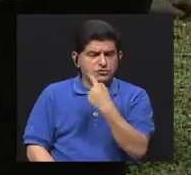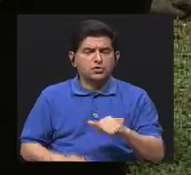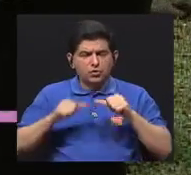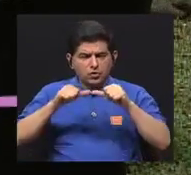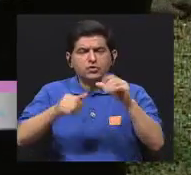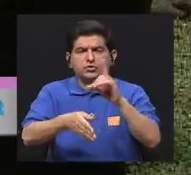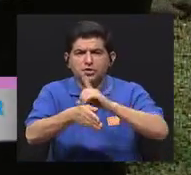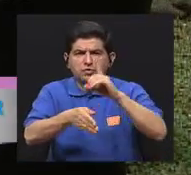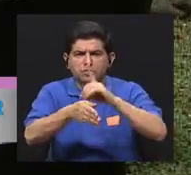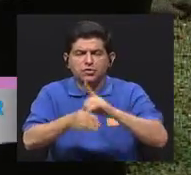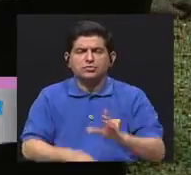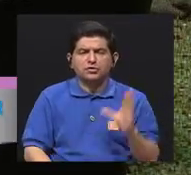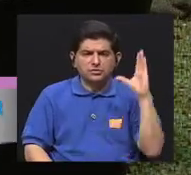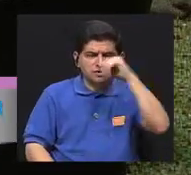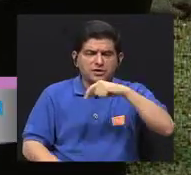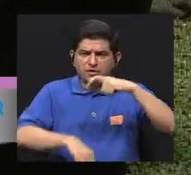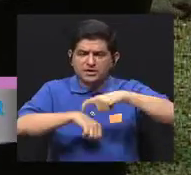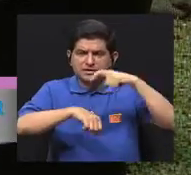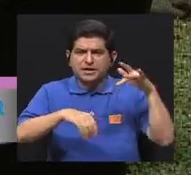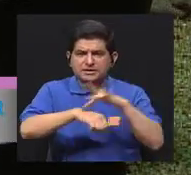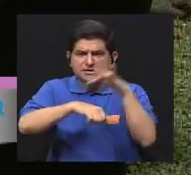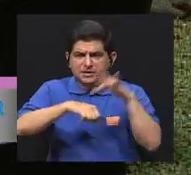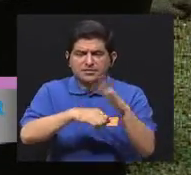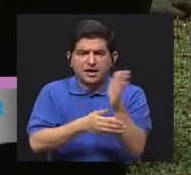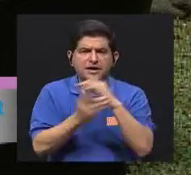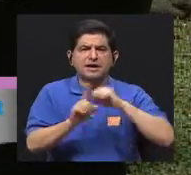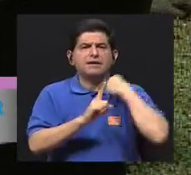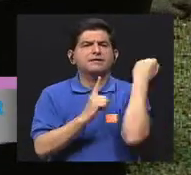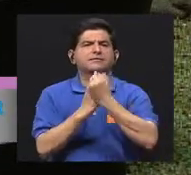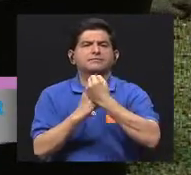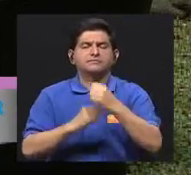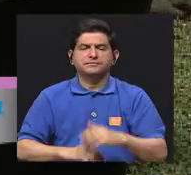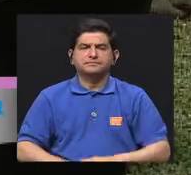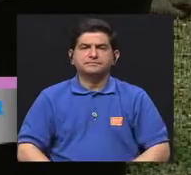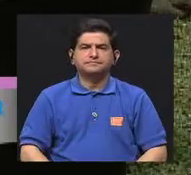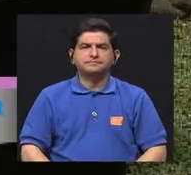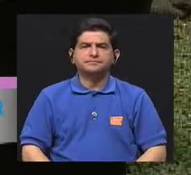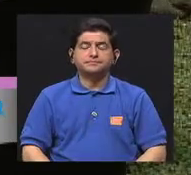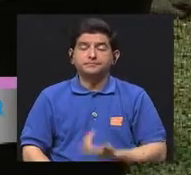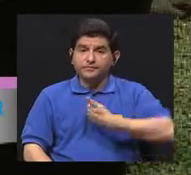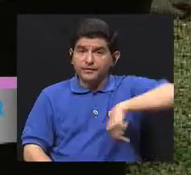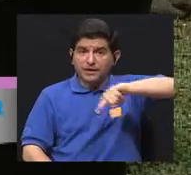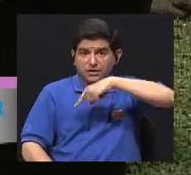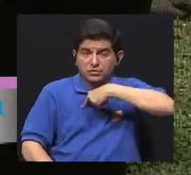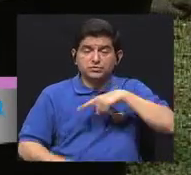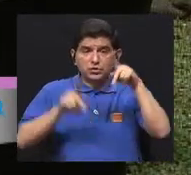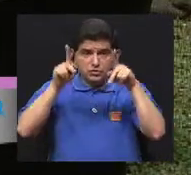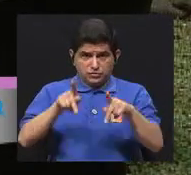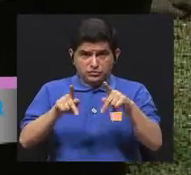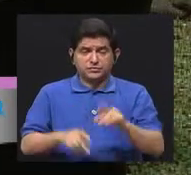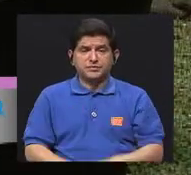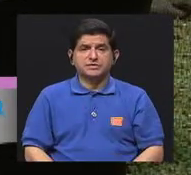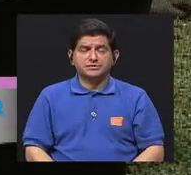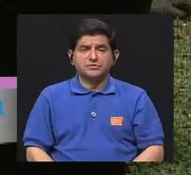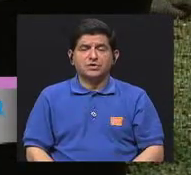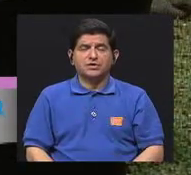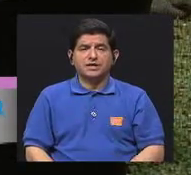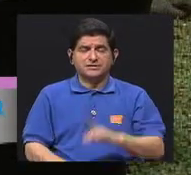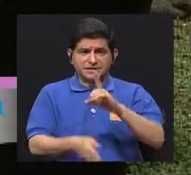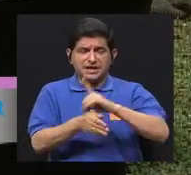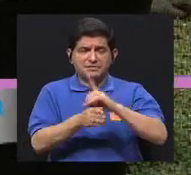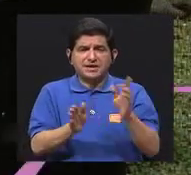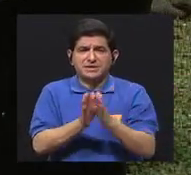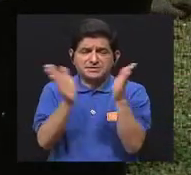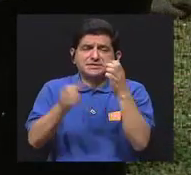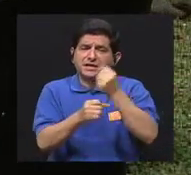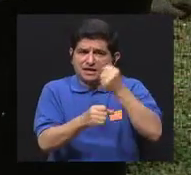periódica para hacer detección temprana de algunos cuadros. Claro. Y es que pues nosotros los que ejercemos en la medicina general, lo